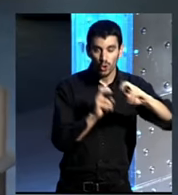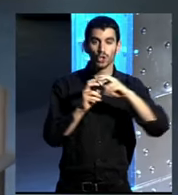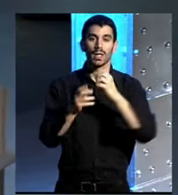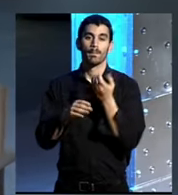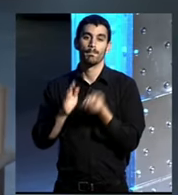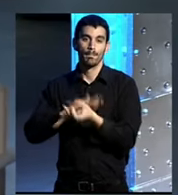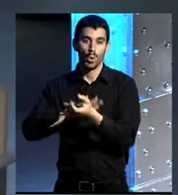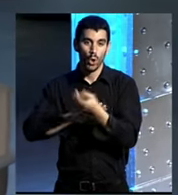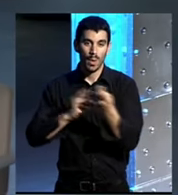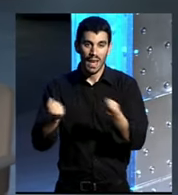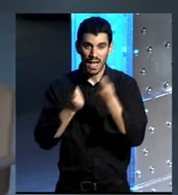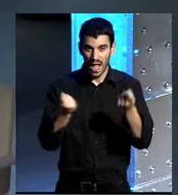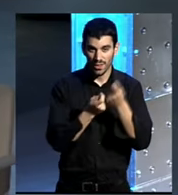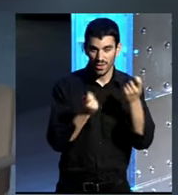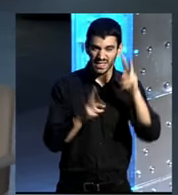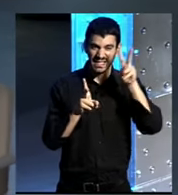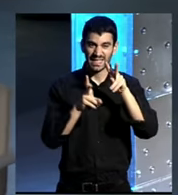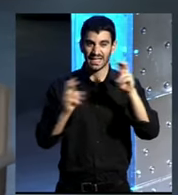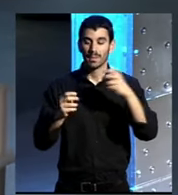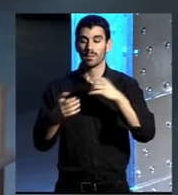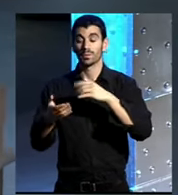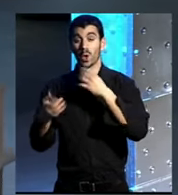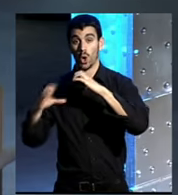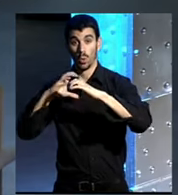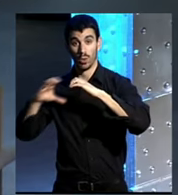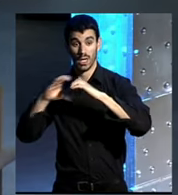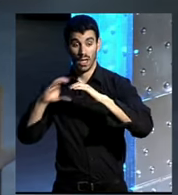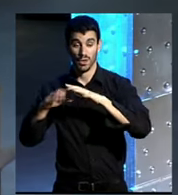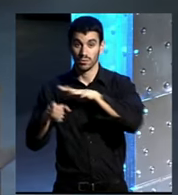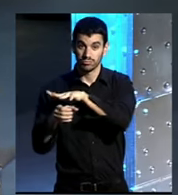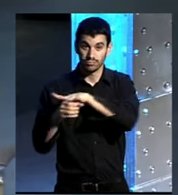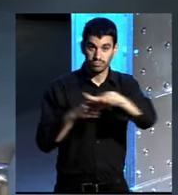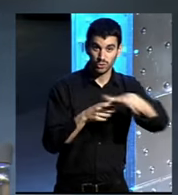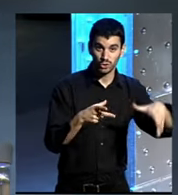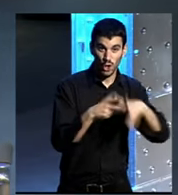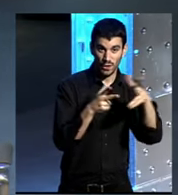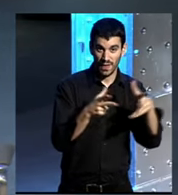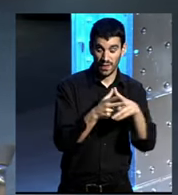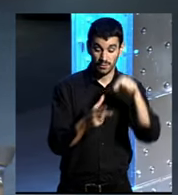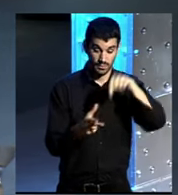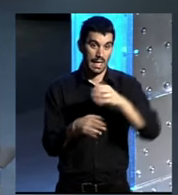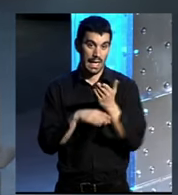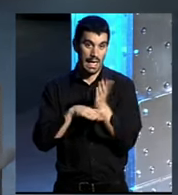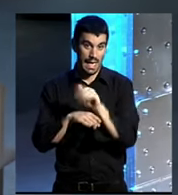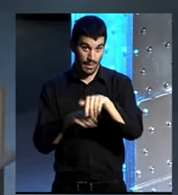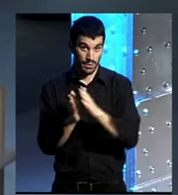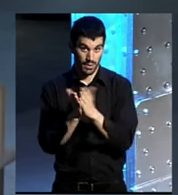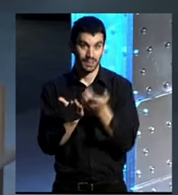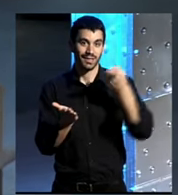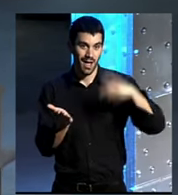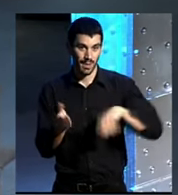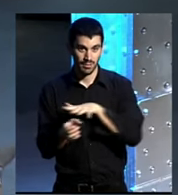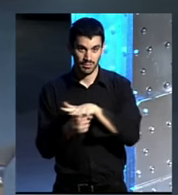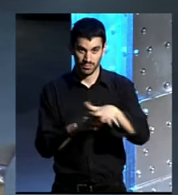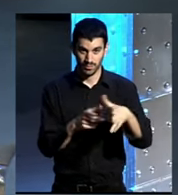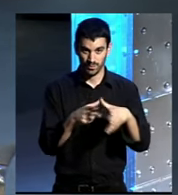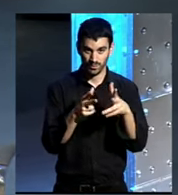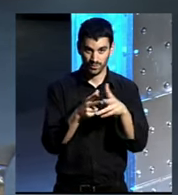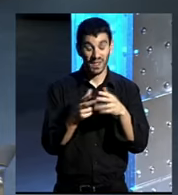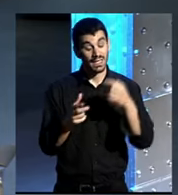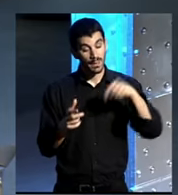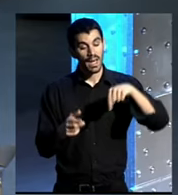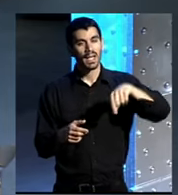la comunicación influyen en la sociedad, y esto es uno de ellos. Y además nuestra parte social, que